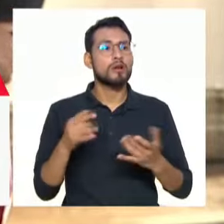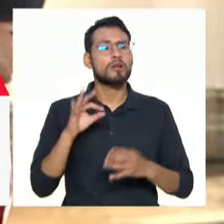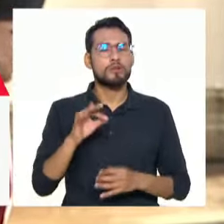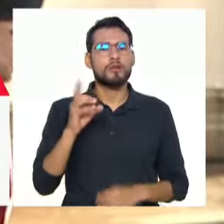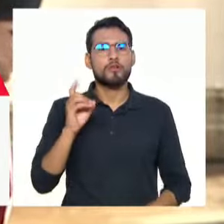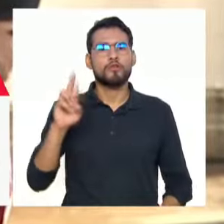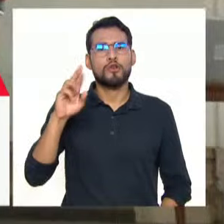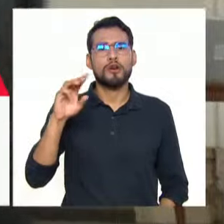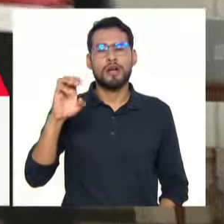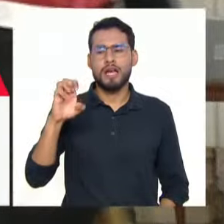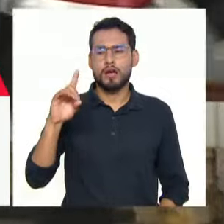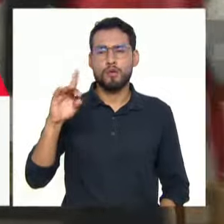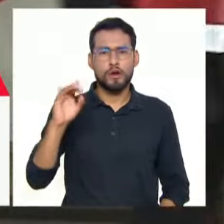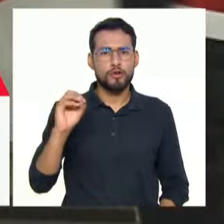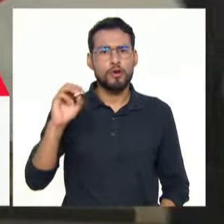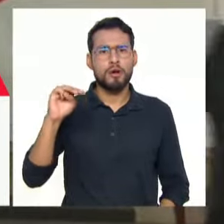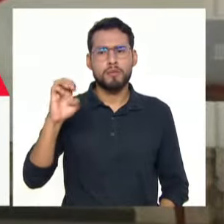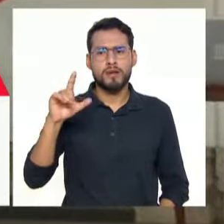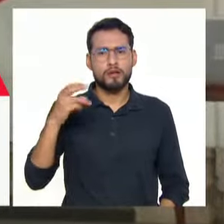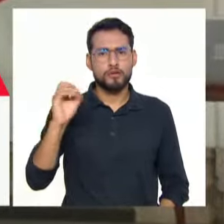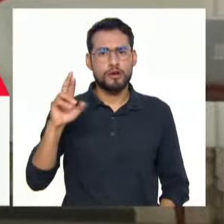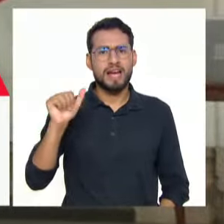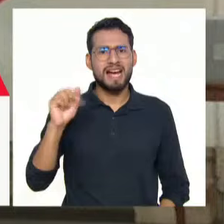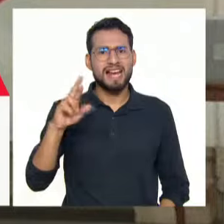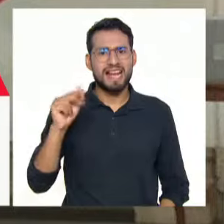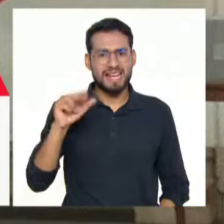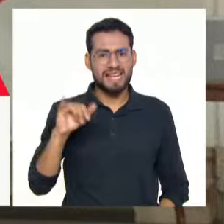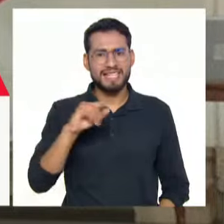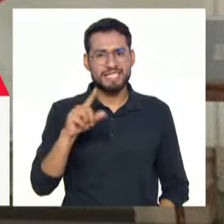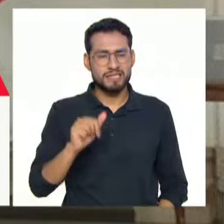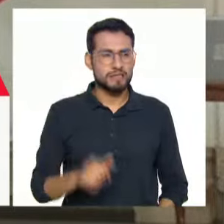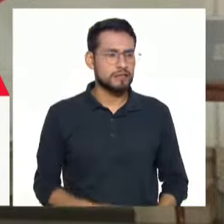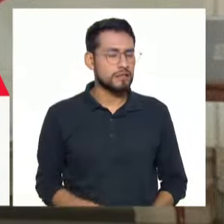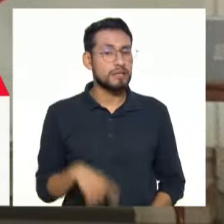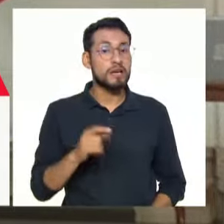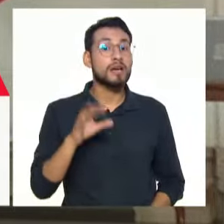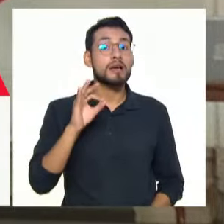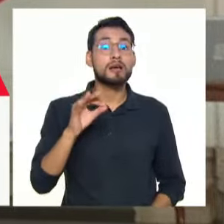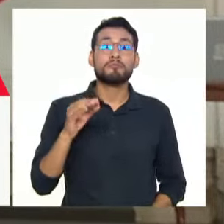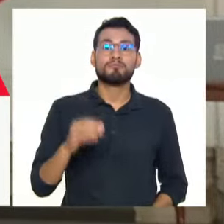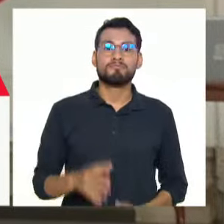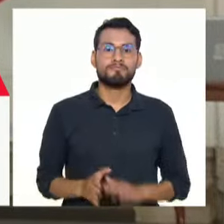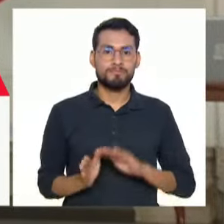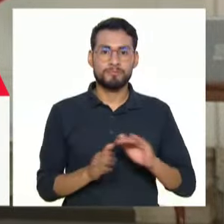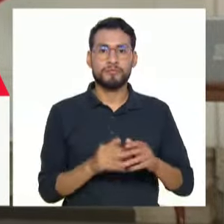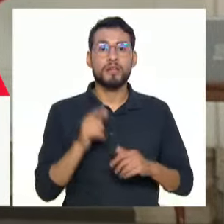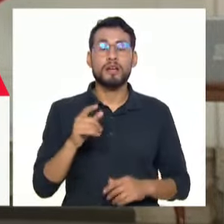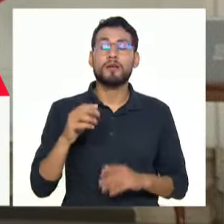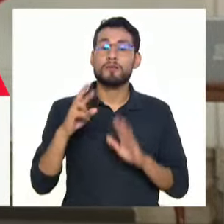el doctor Eduardo Melchor Arana Isa. Resolución Suprema número